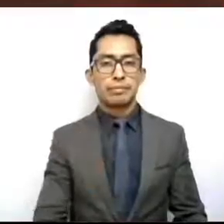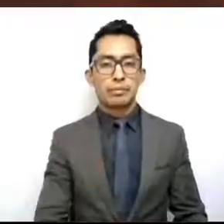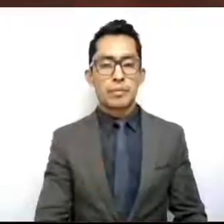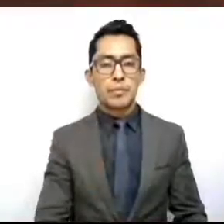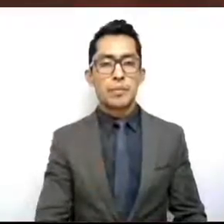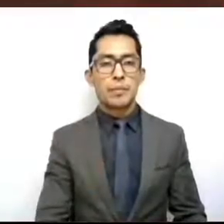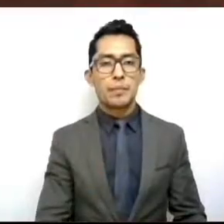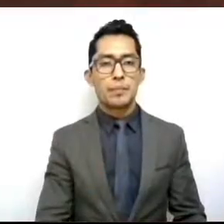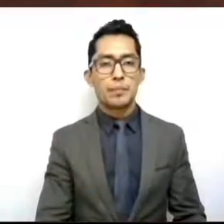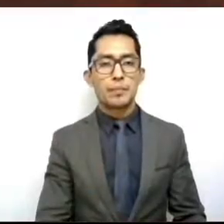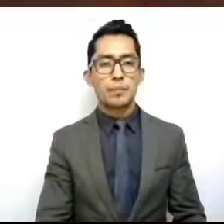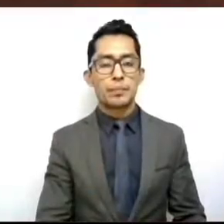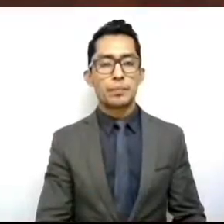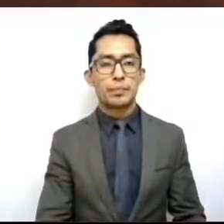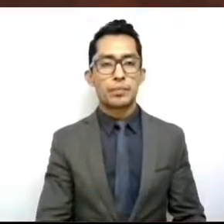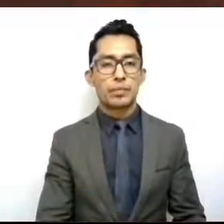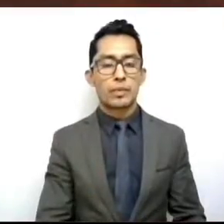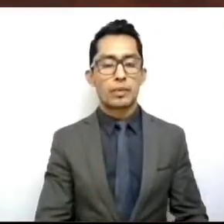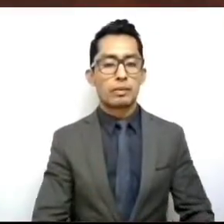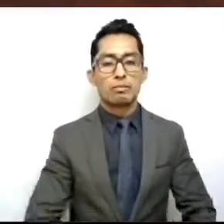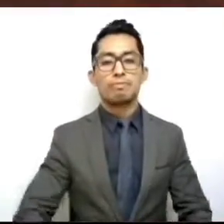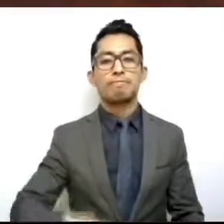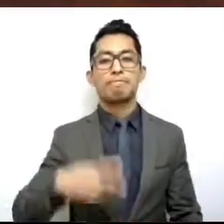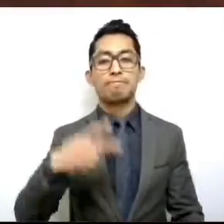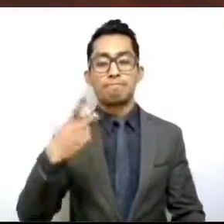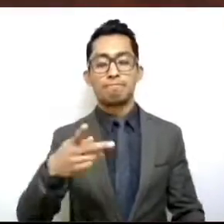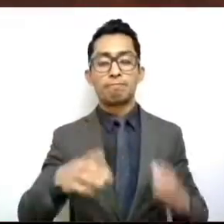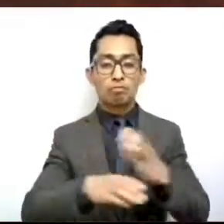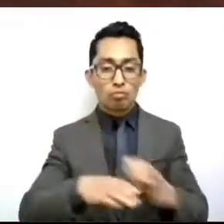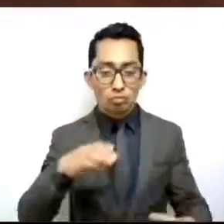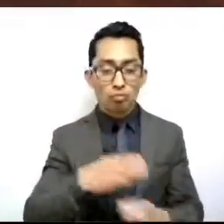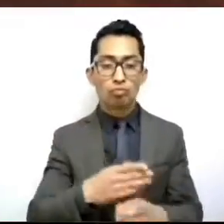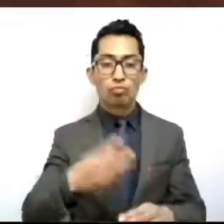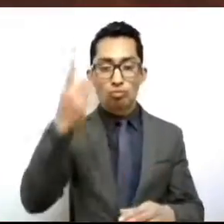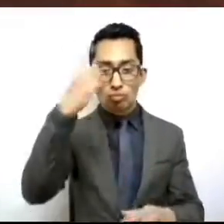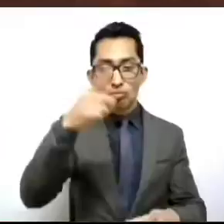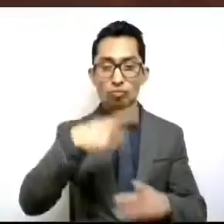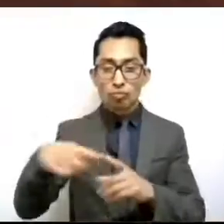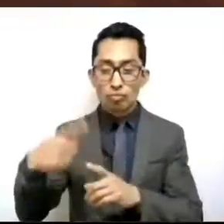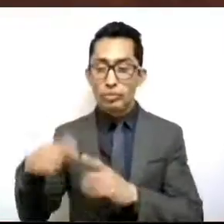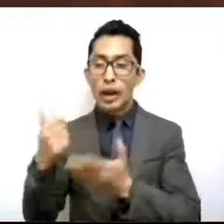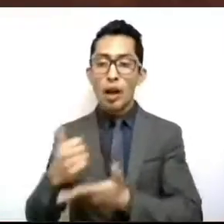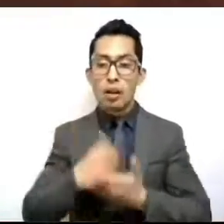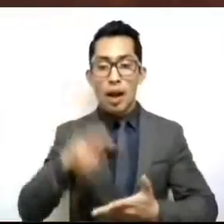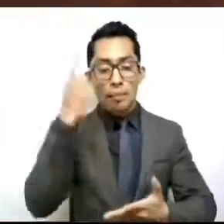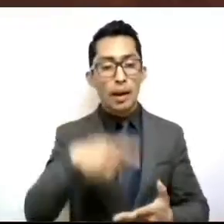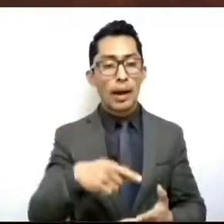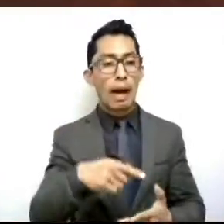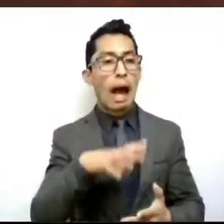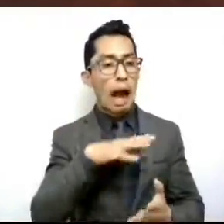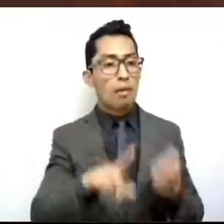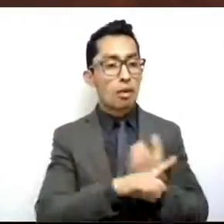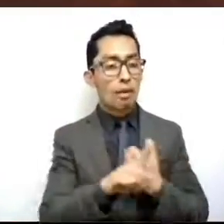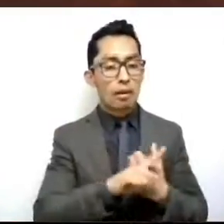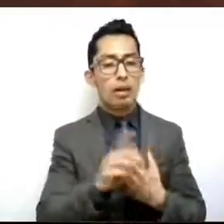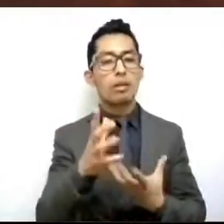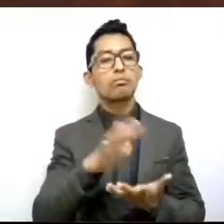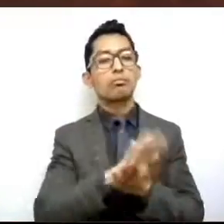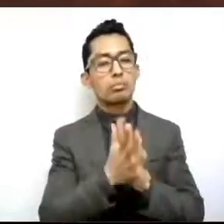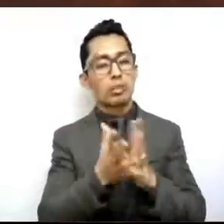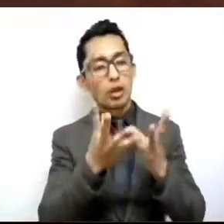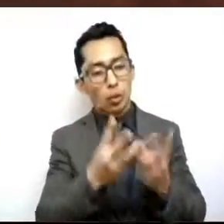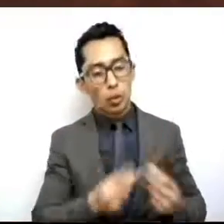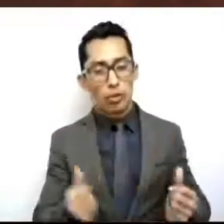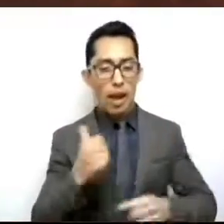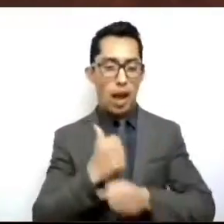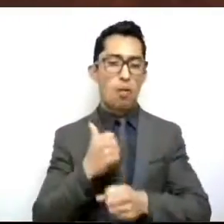Los bienes se hicieron para solucionar los males. Eso decía mi